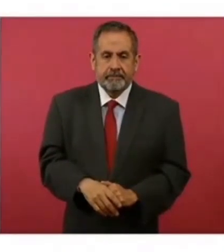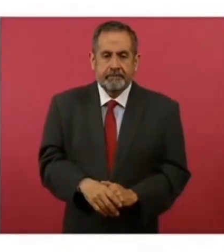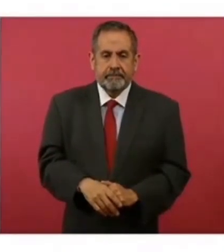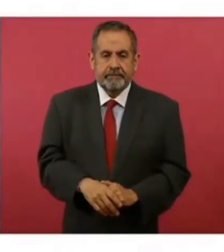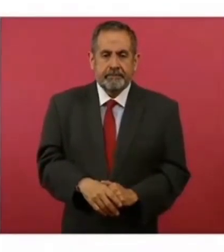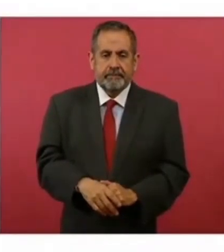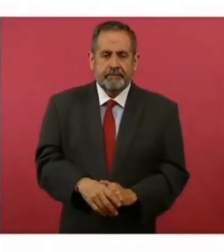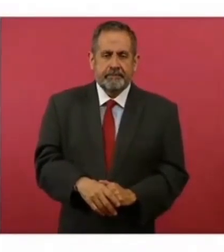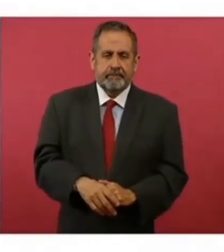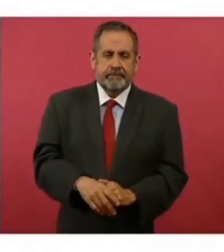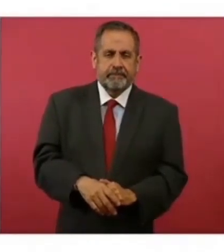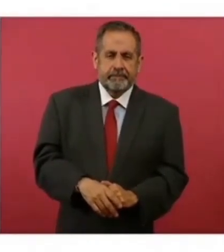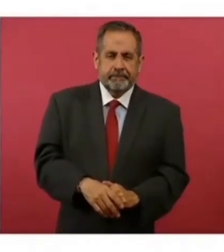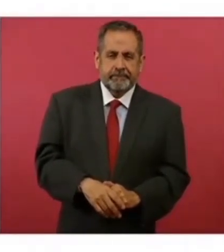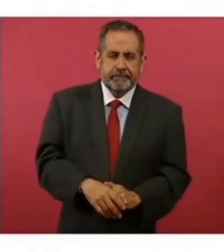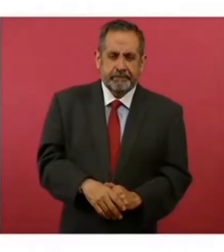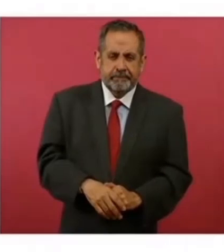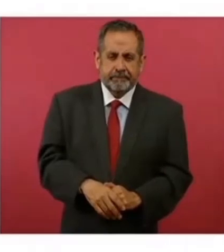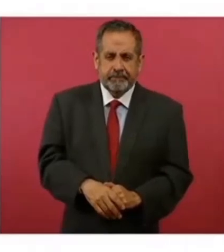Estamos nosotros